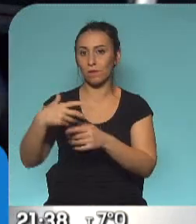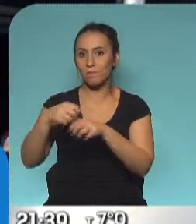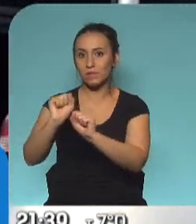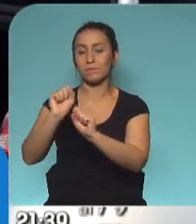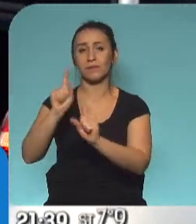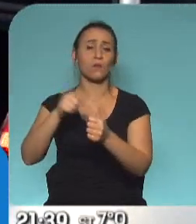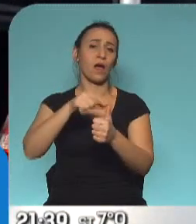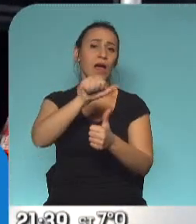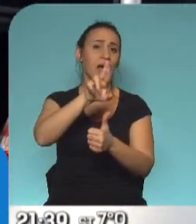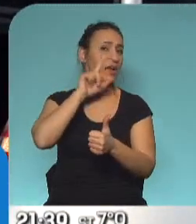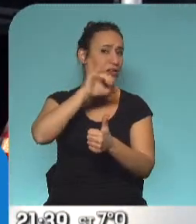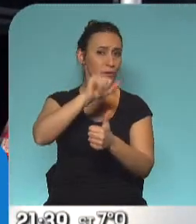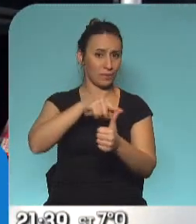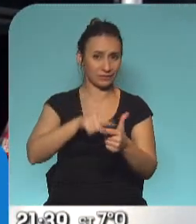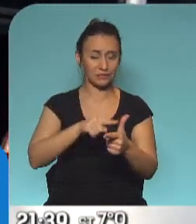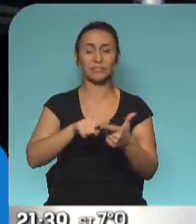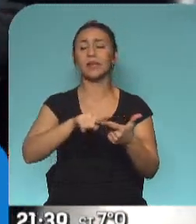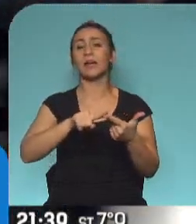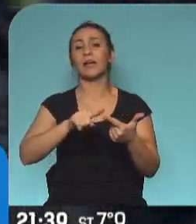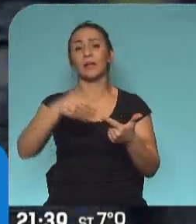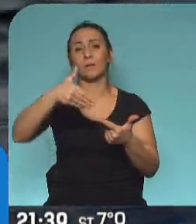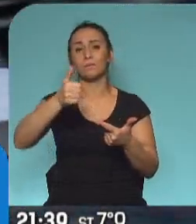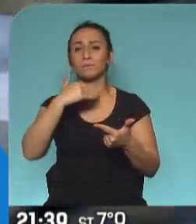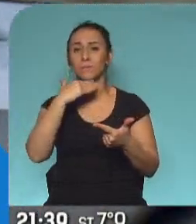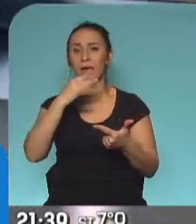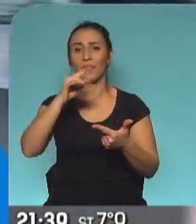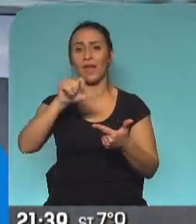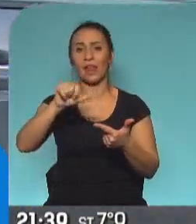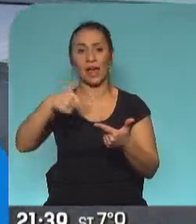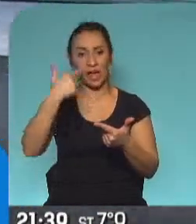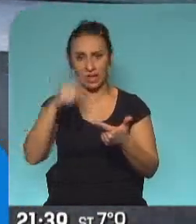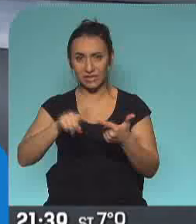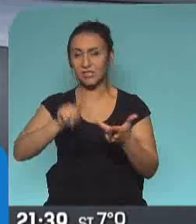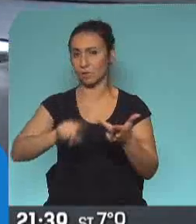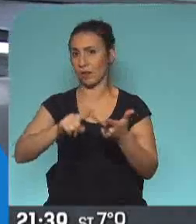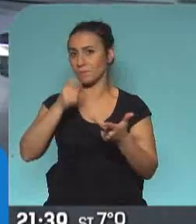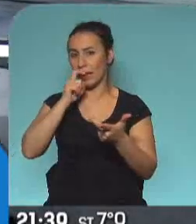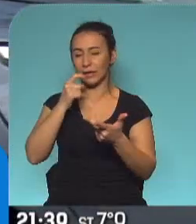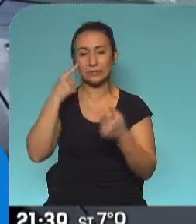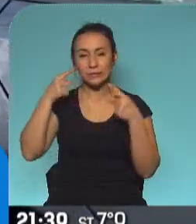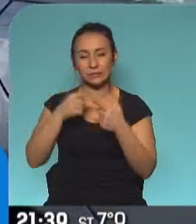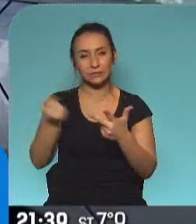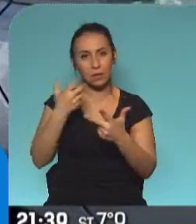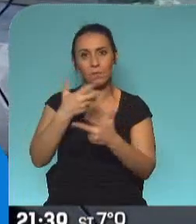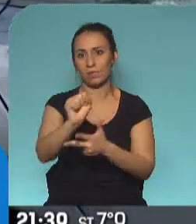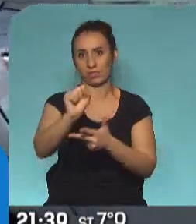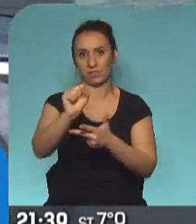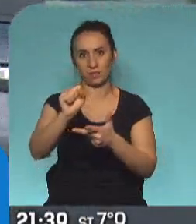Gustavo Arribas, a la doctora Silvia Magdalani y a Mauricio Macri. Esto lo digo